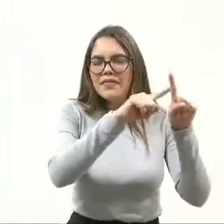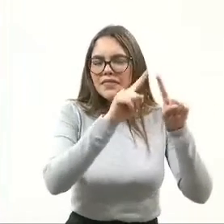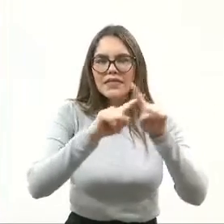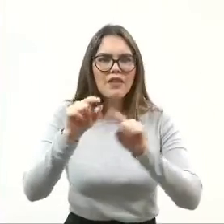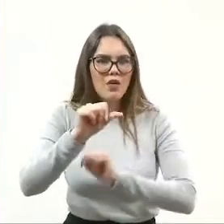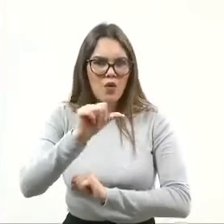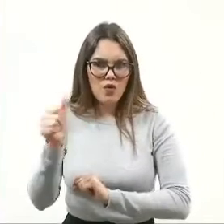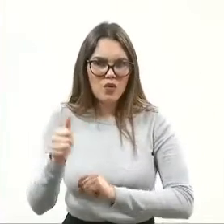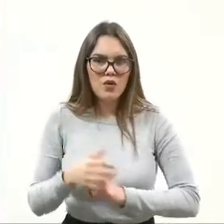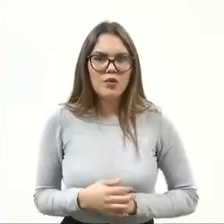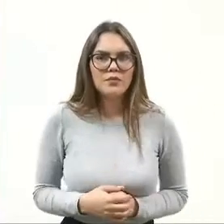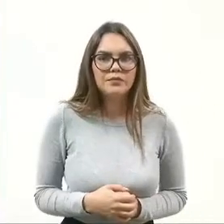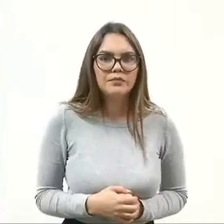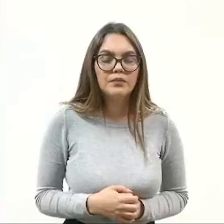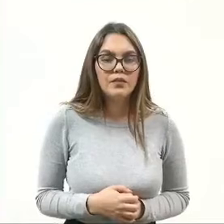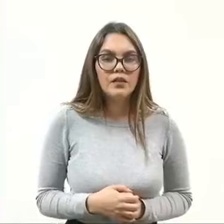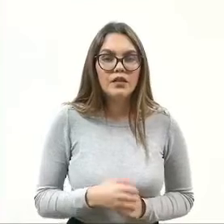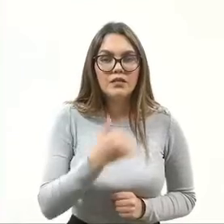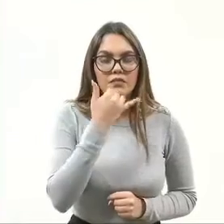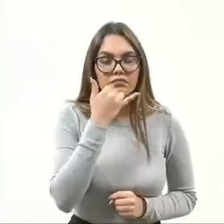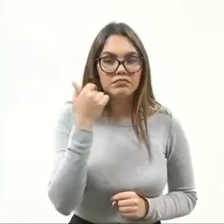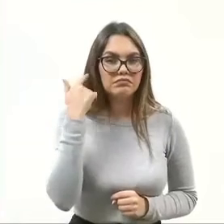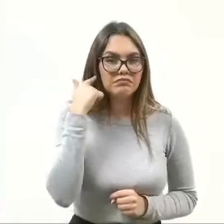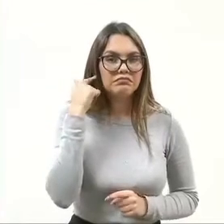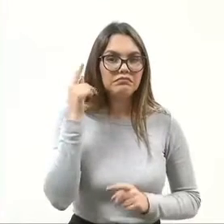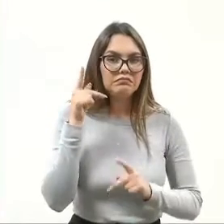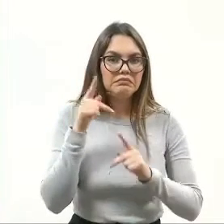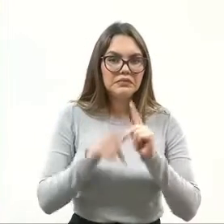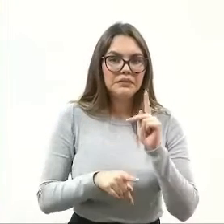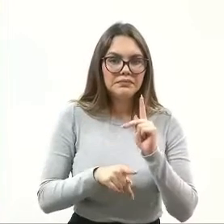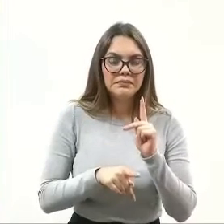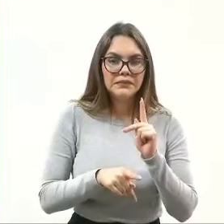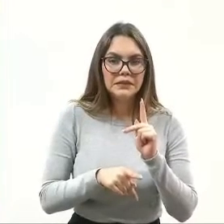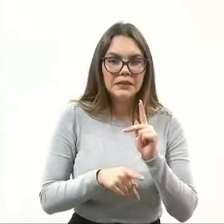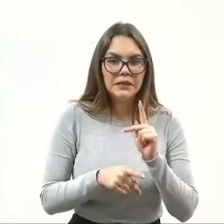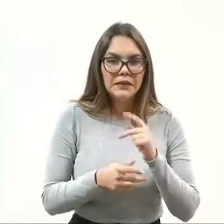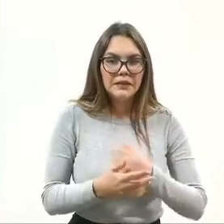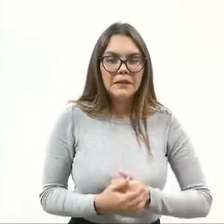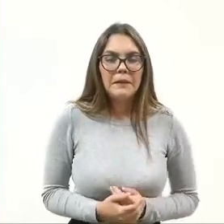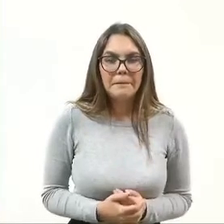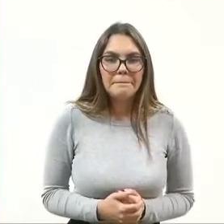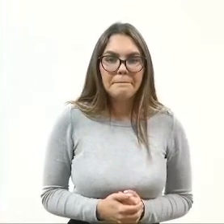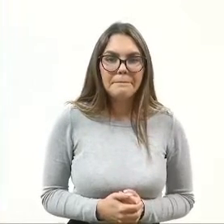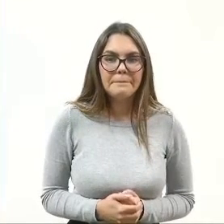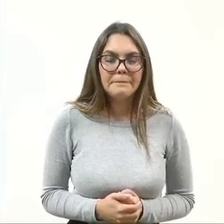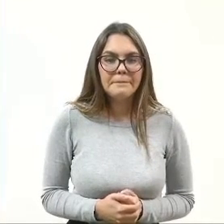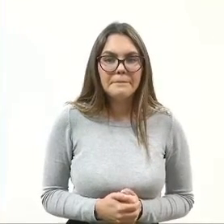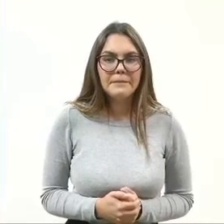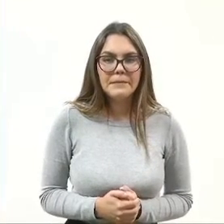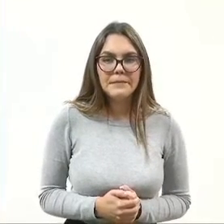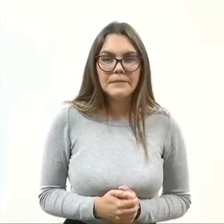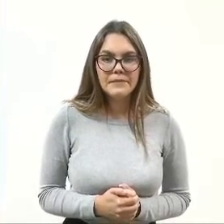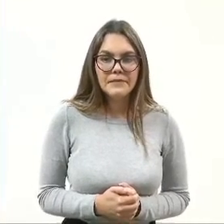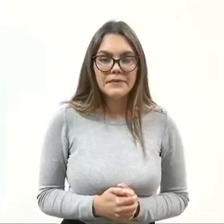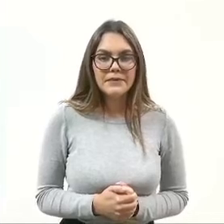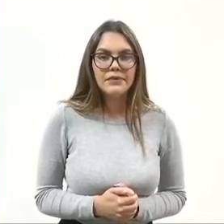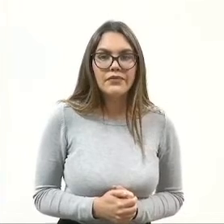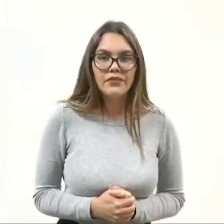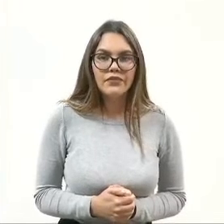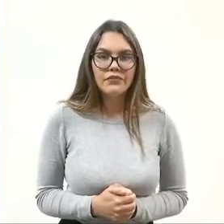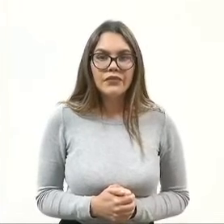observancia convencional de la capacidad jurídica da cuenta del respeto a la dignidad inherente